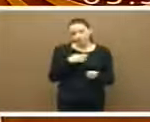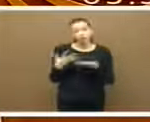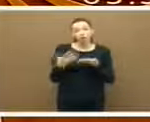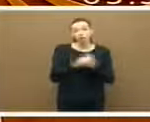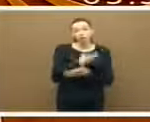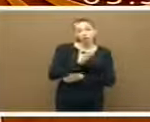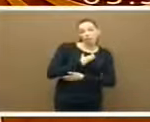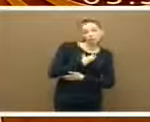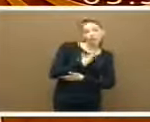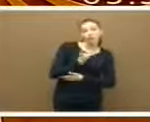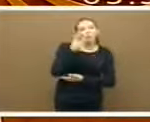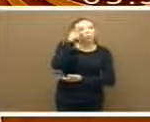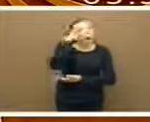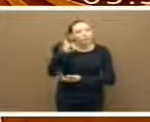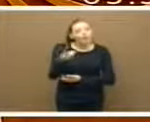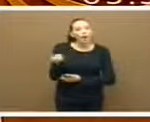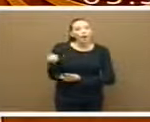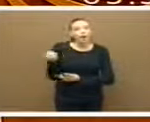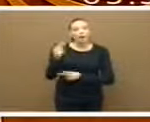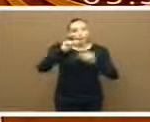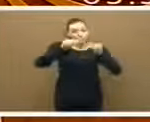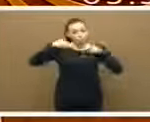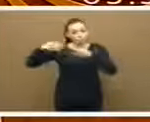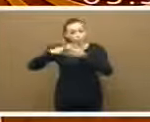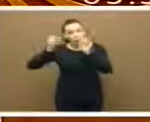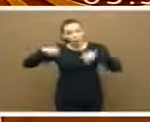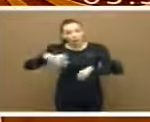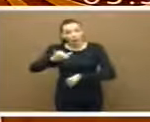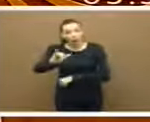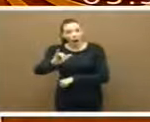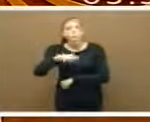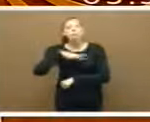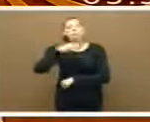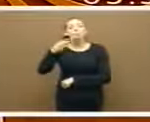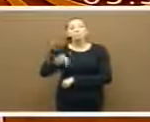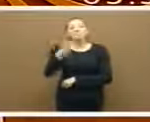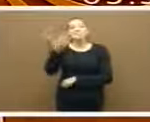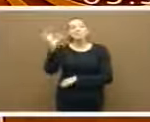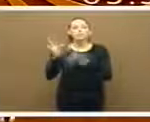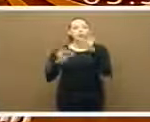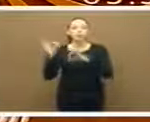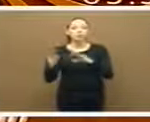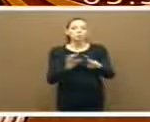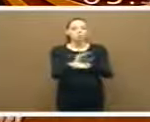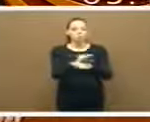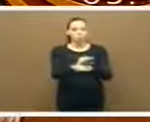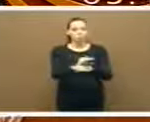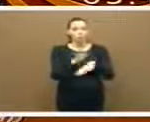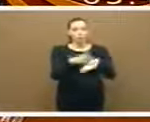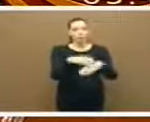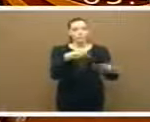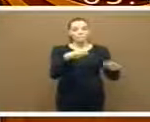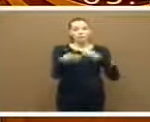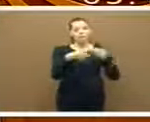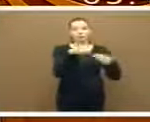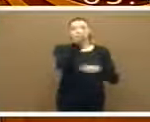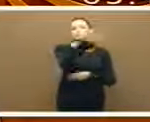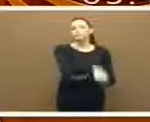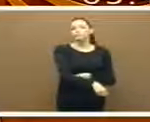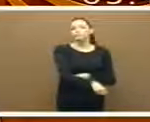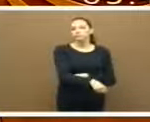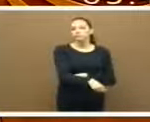ayuntamientos y entidades locales que tienen firmadas este tipo de acuerdos pueden gozar de una ayuda de hasta el 30% para cubrir materiales en este tipo de obra.